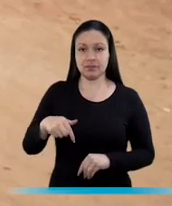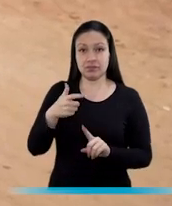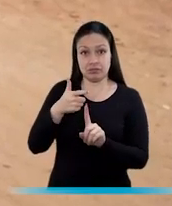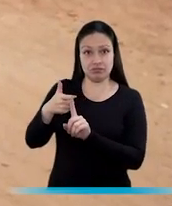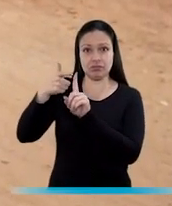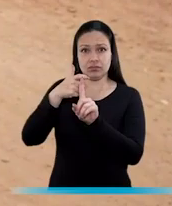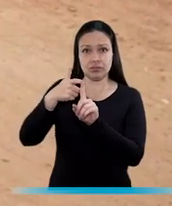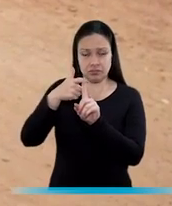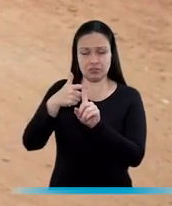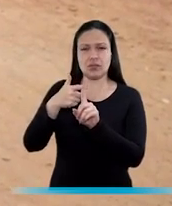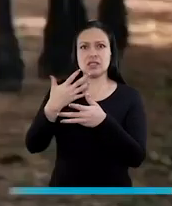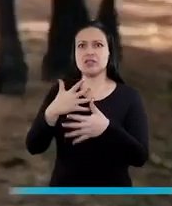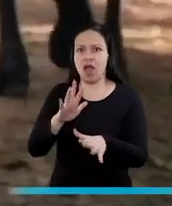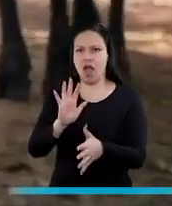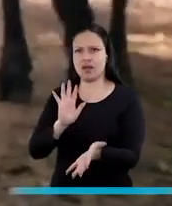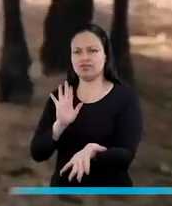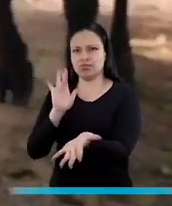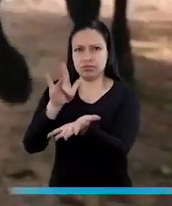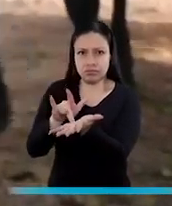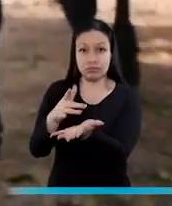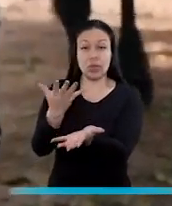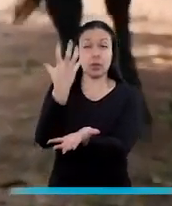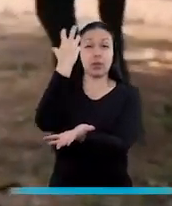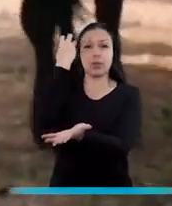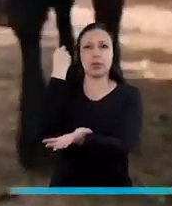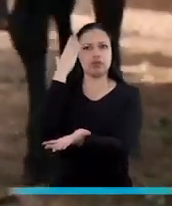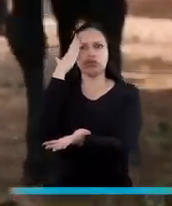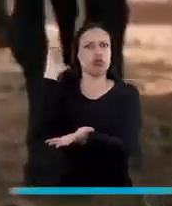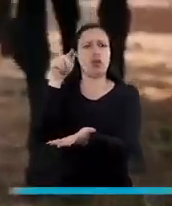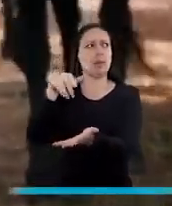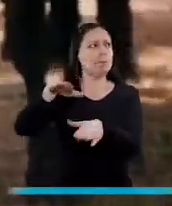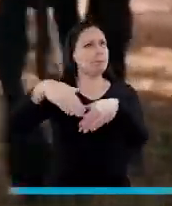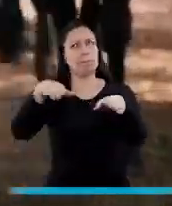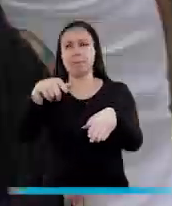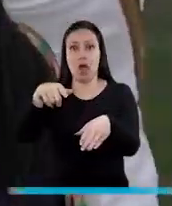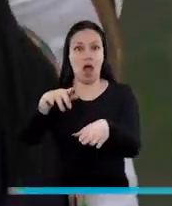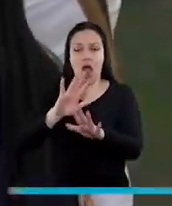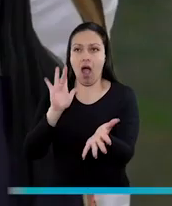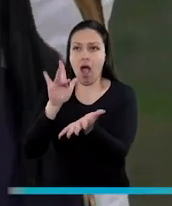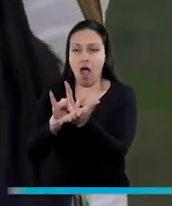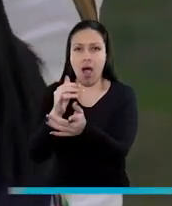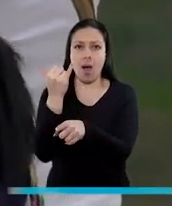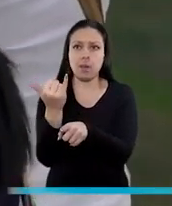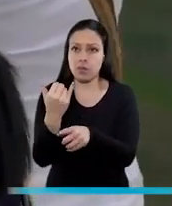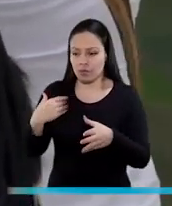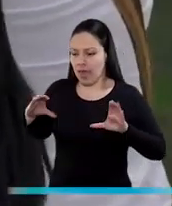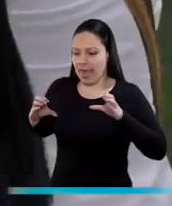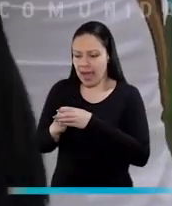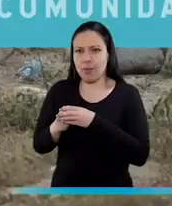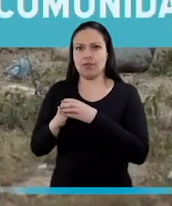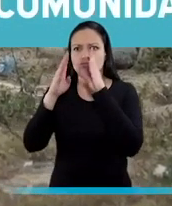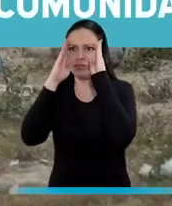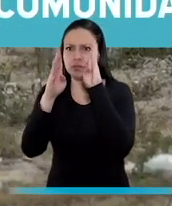La Procuraduría puso los pies en territorios donde ni siquiera sabían que la Procuraduría existía. El procurador delegado llegó